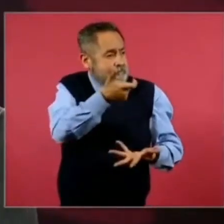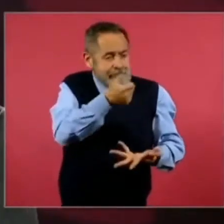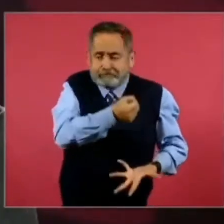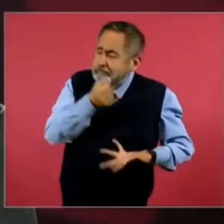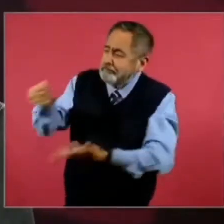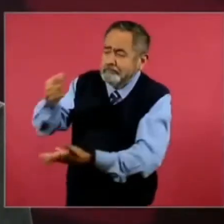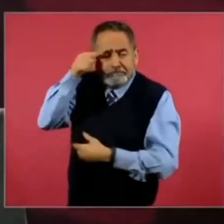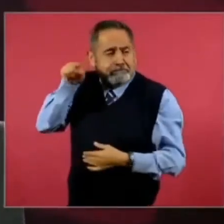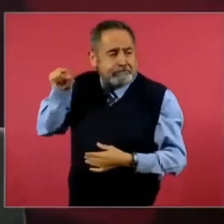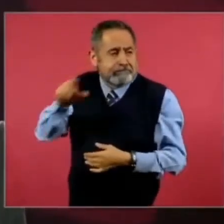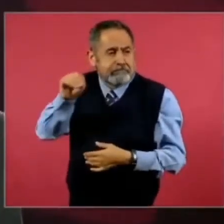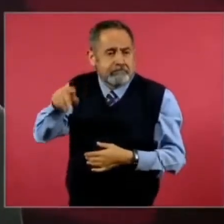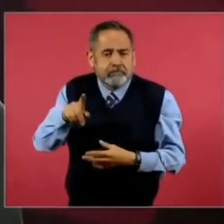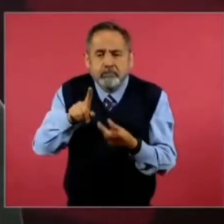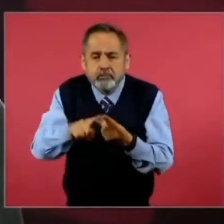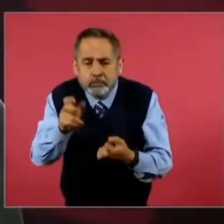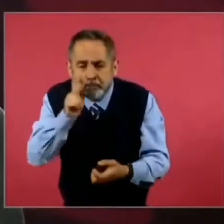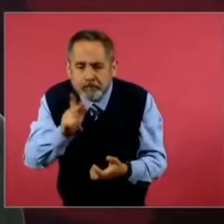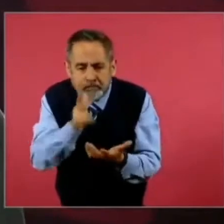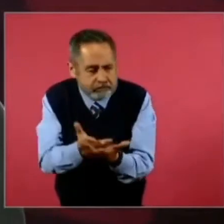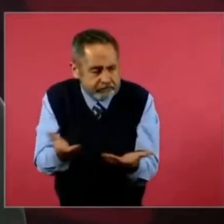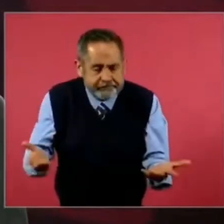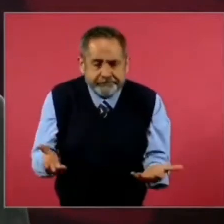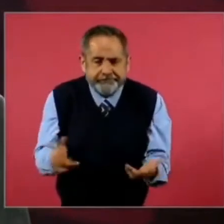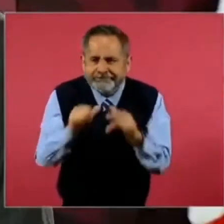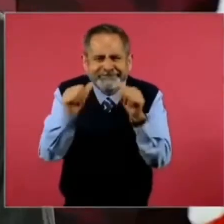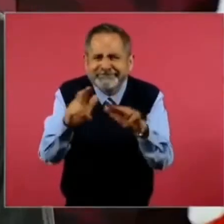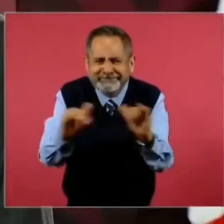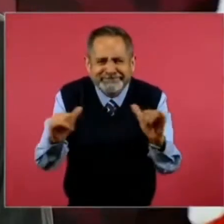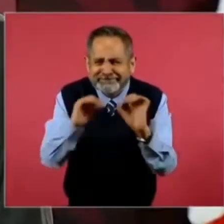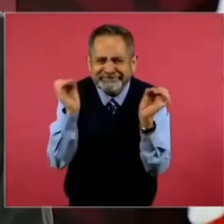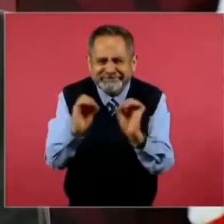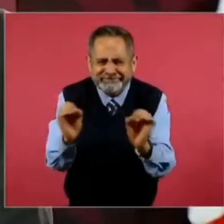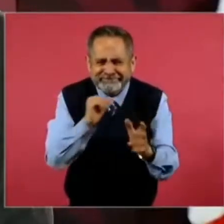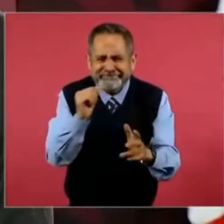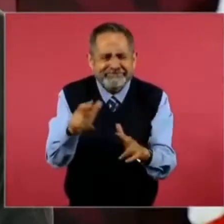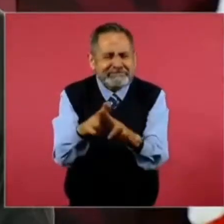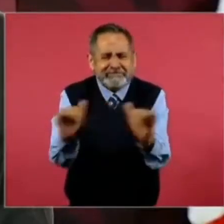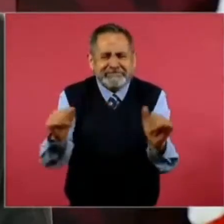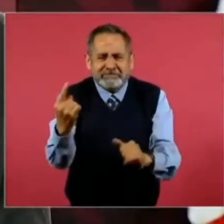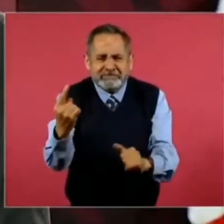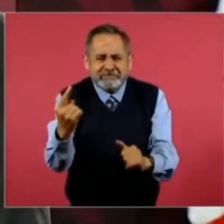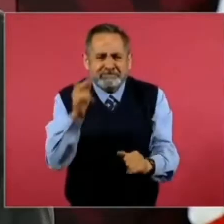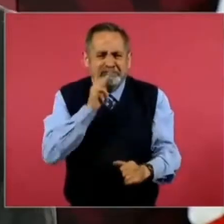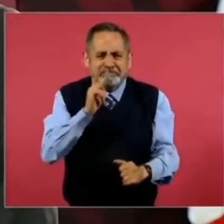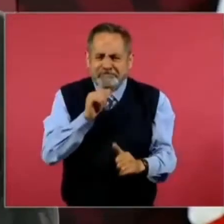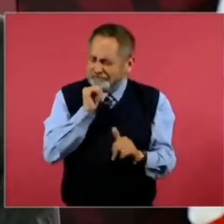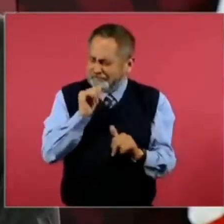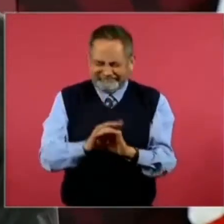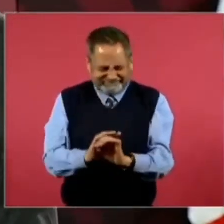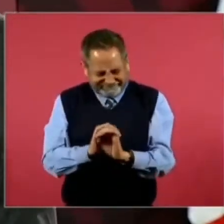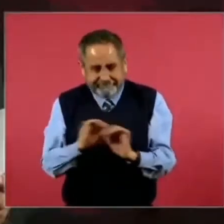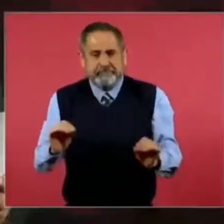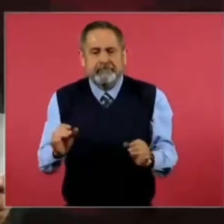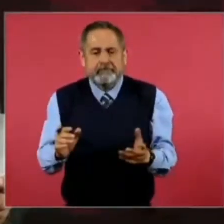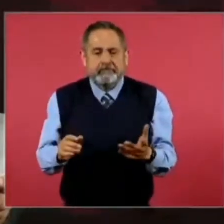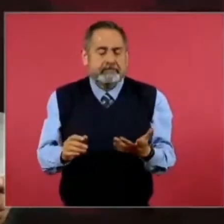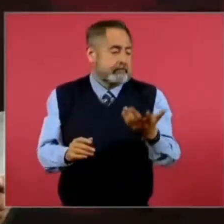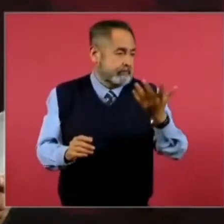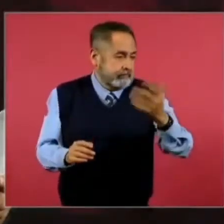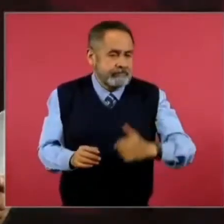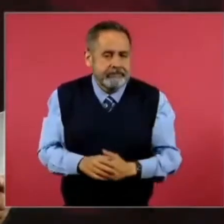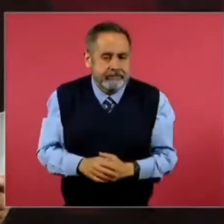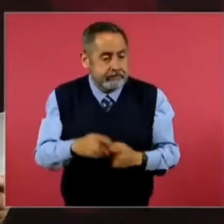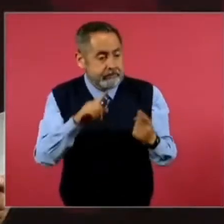sin presentar pruebas de nada, ni una sola prueba. Pero no